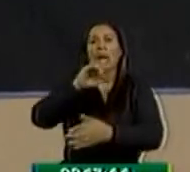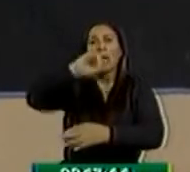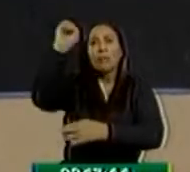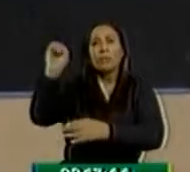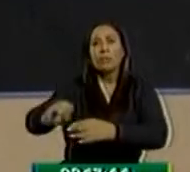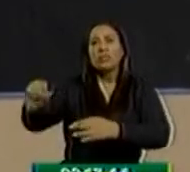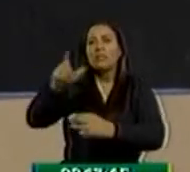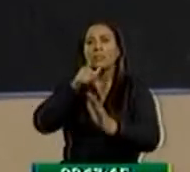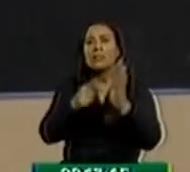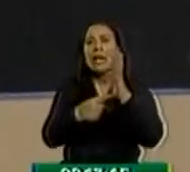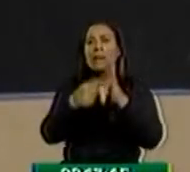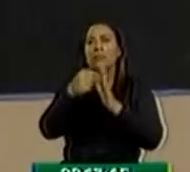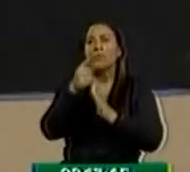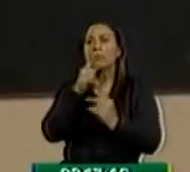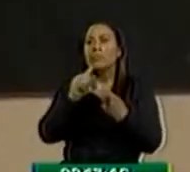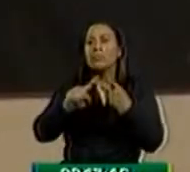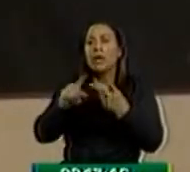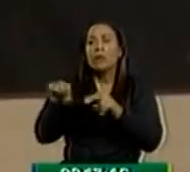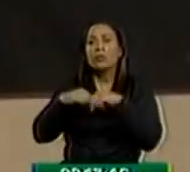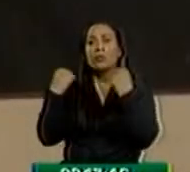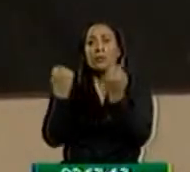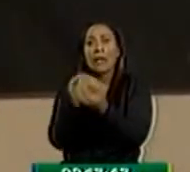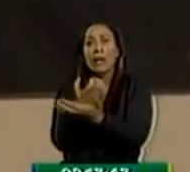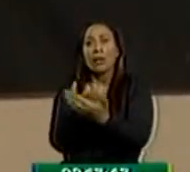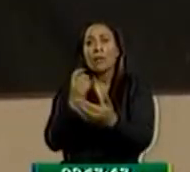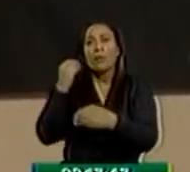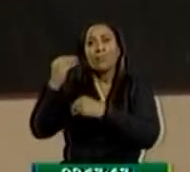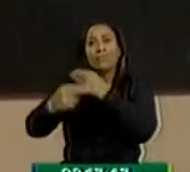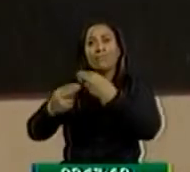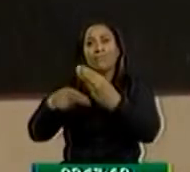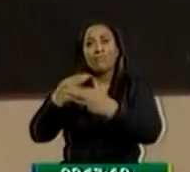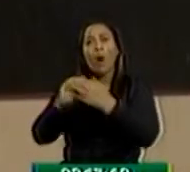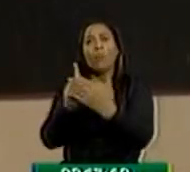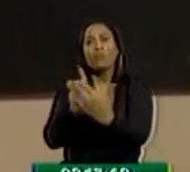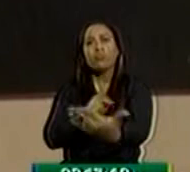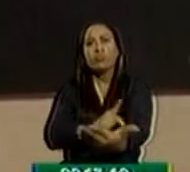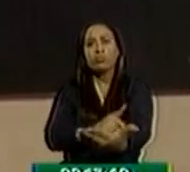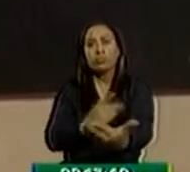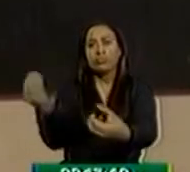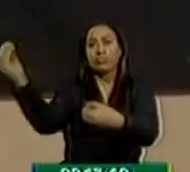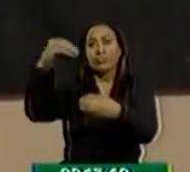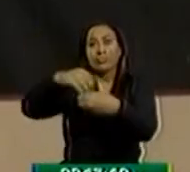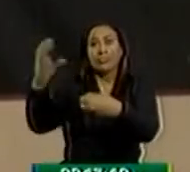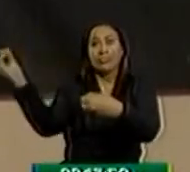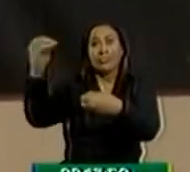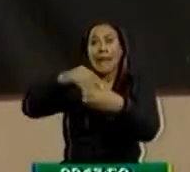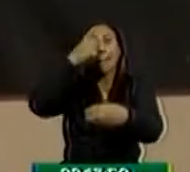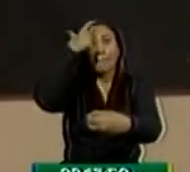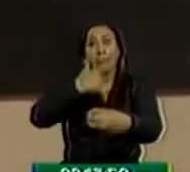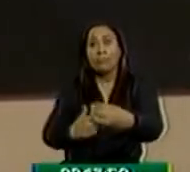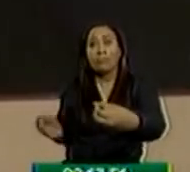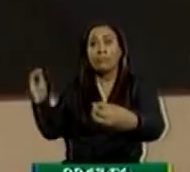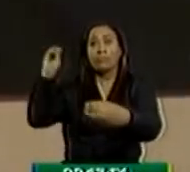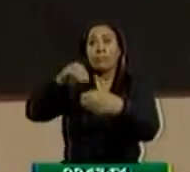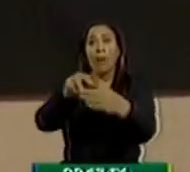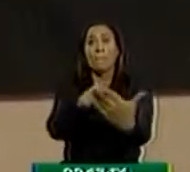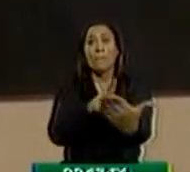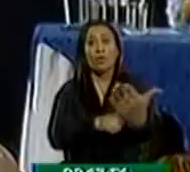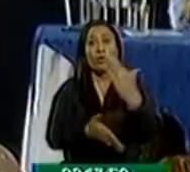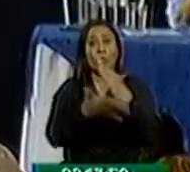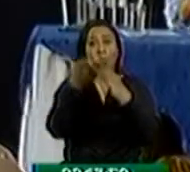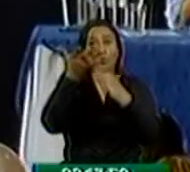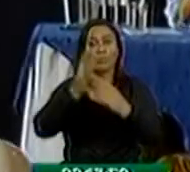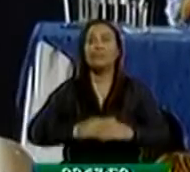renta a los fondos, sociedades de inversión y proyectos que inviertan y personas que inviertan en proyectos